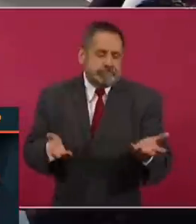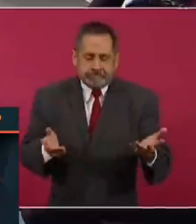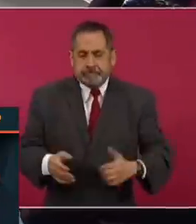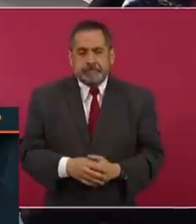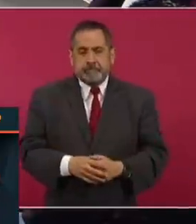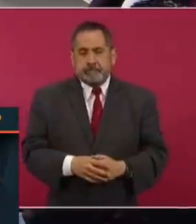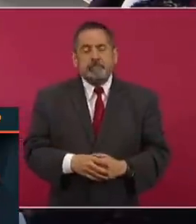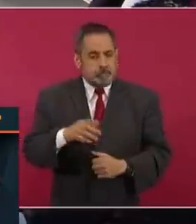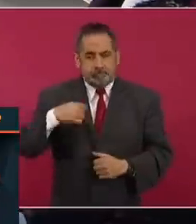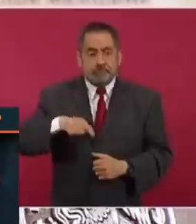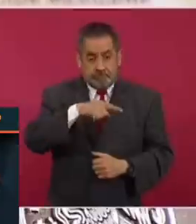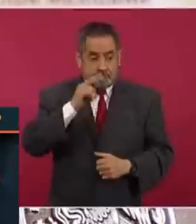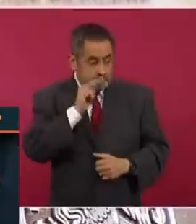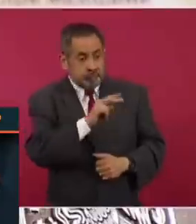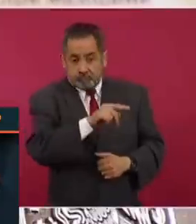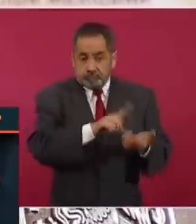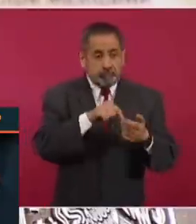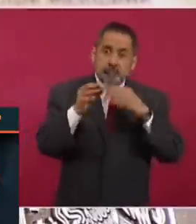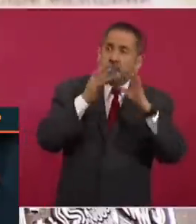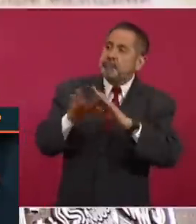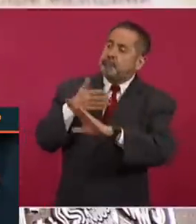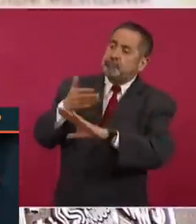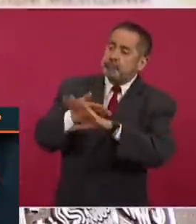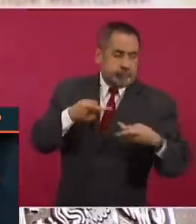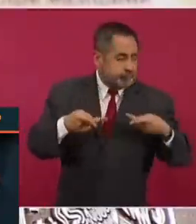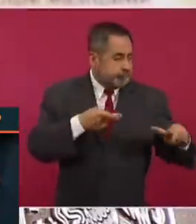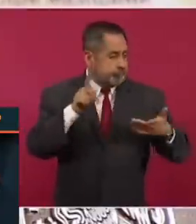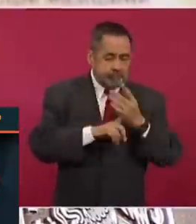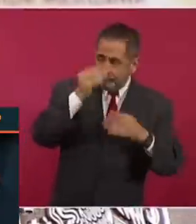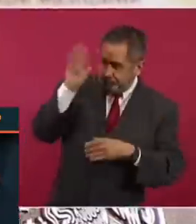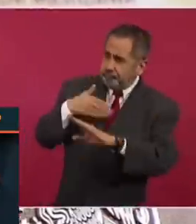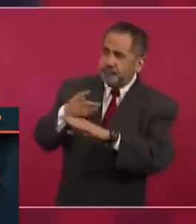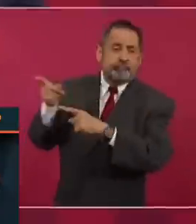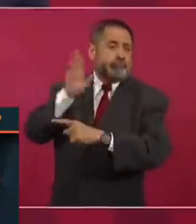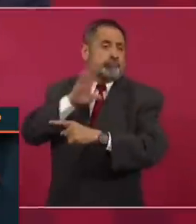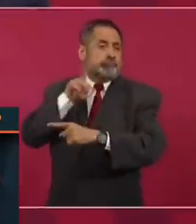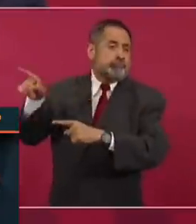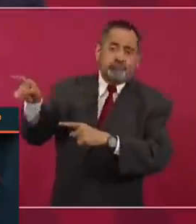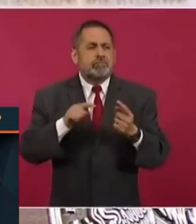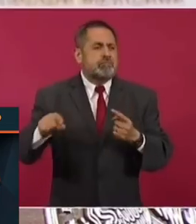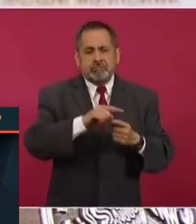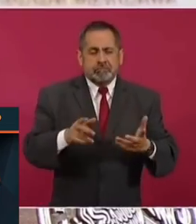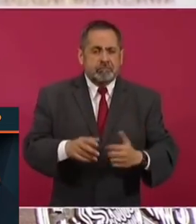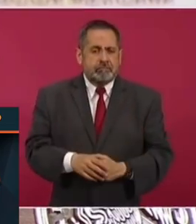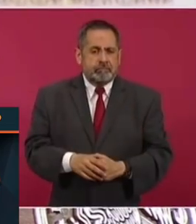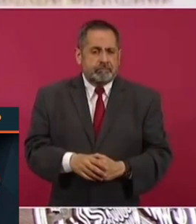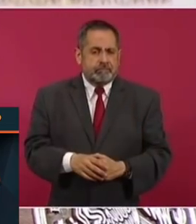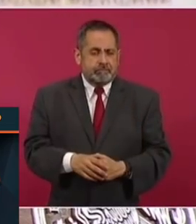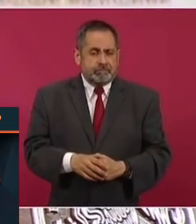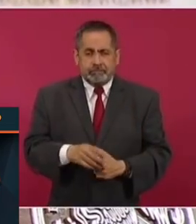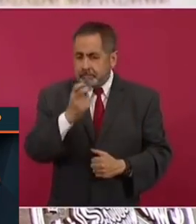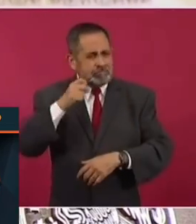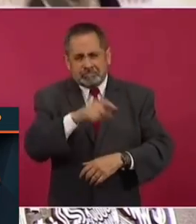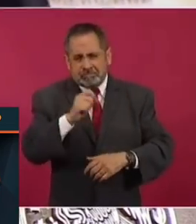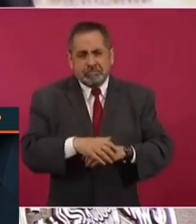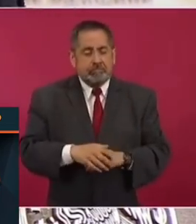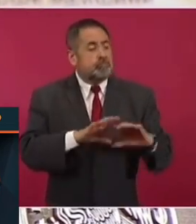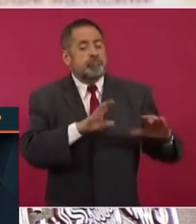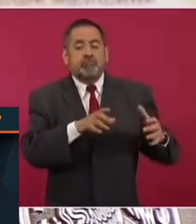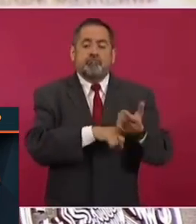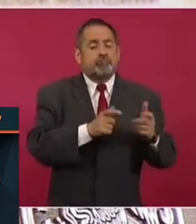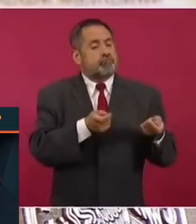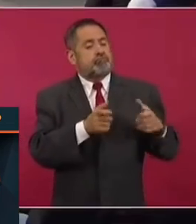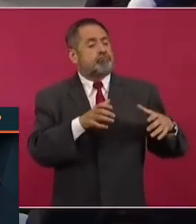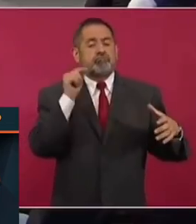contra nuestra. Porque sí hay una campaña en contra de lo que representamos. Es un asunto que hay tratar. El dominio